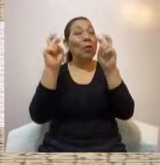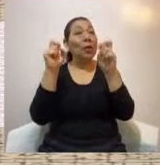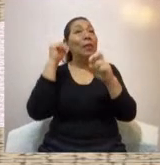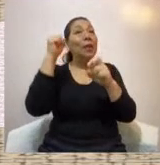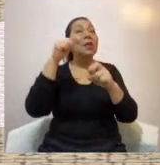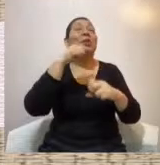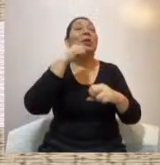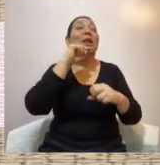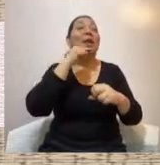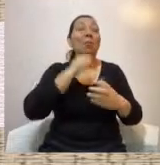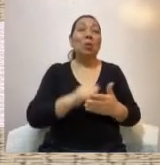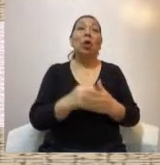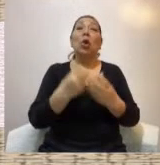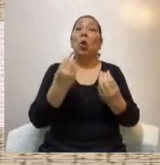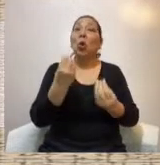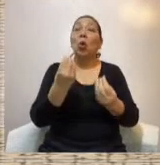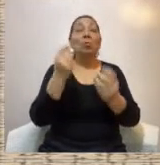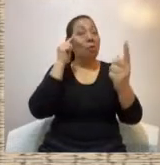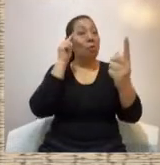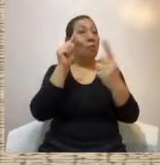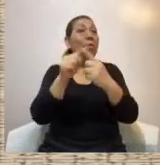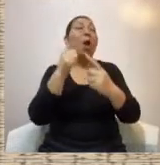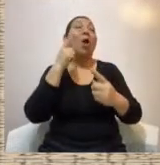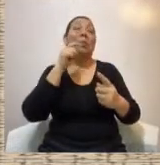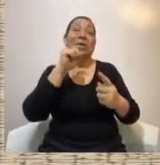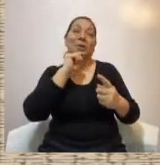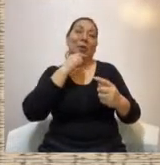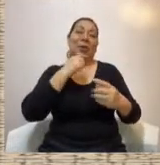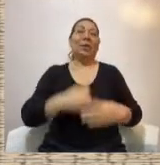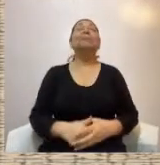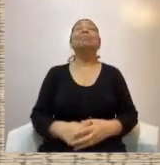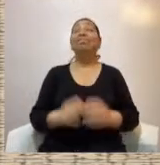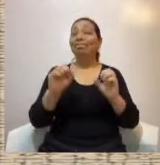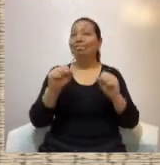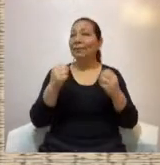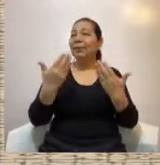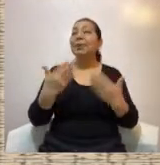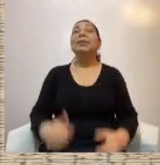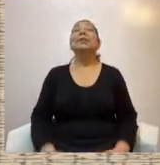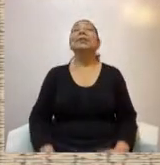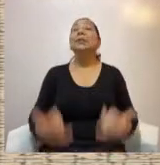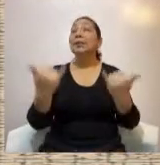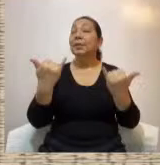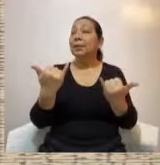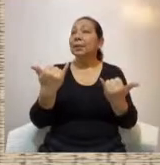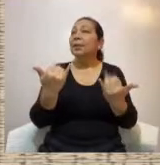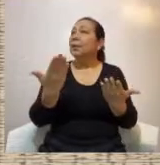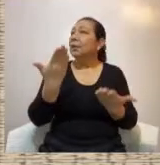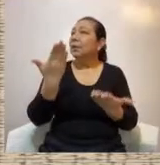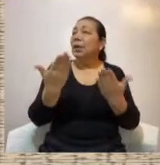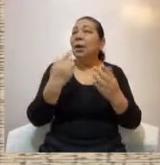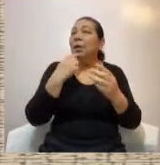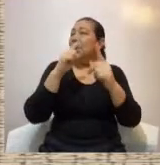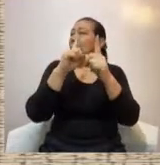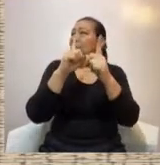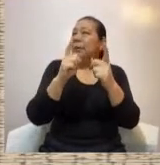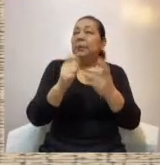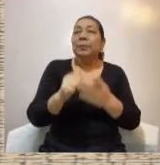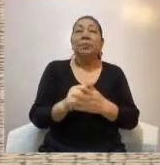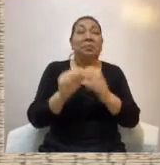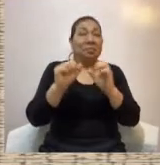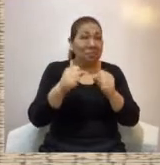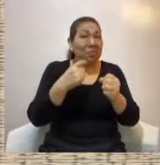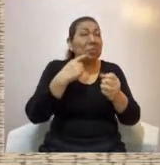trabajar temas de derechos de las mujeres, como es el enfoque de género. Perfecto. Precisamente en esa línea, mi